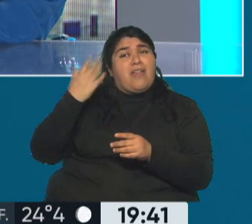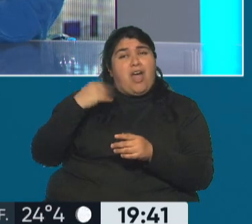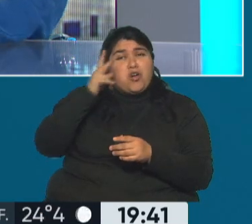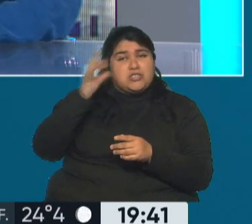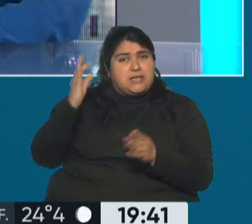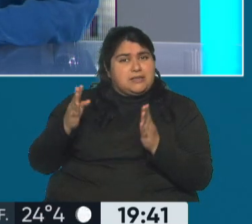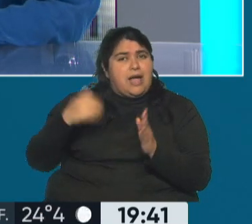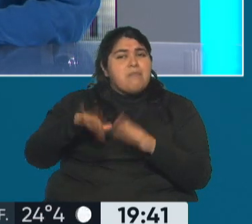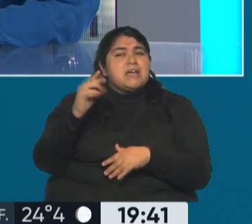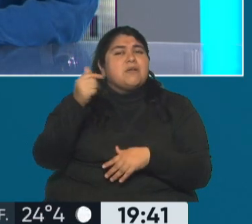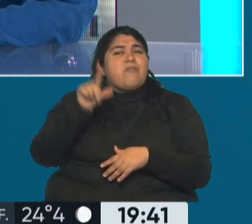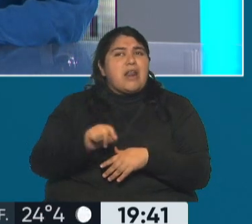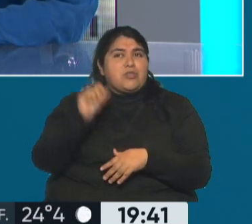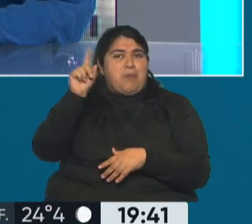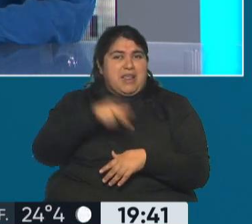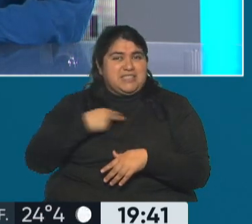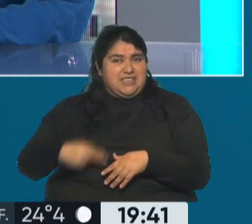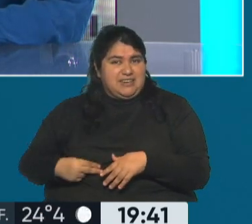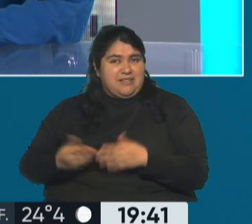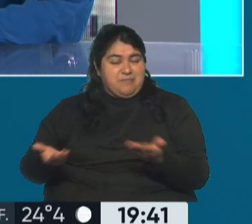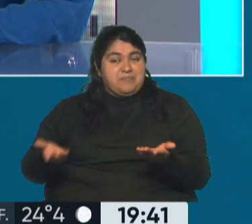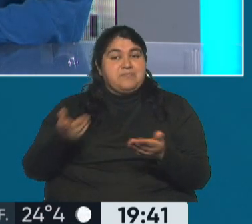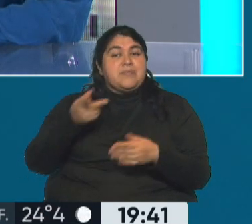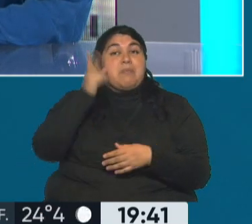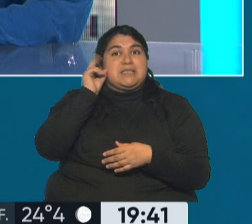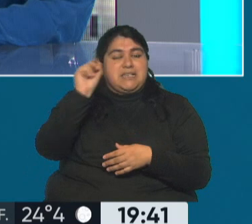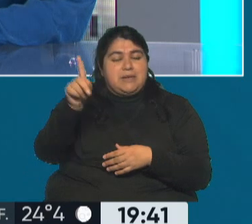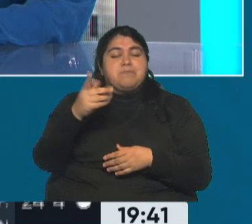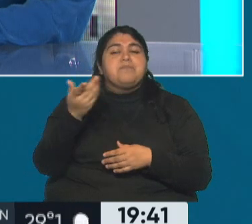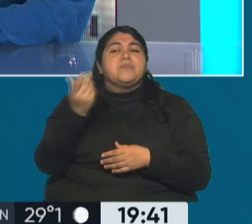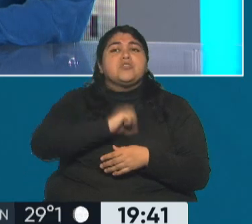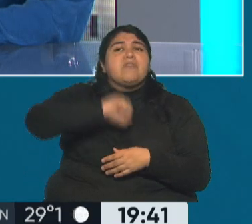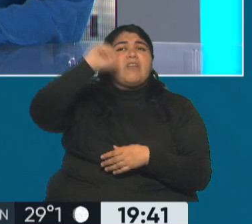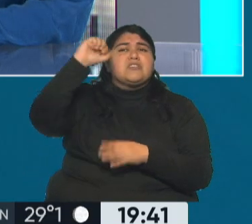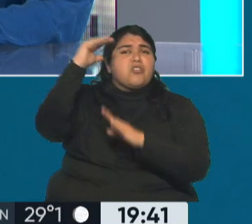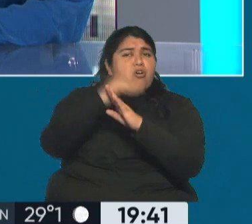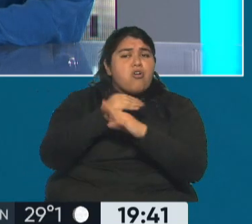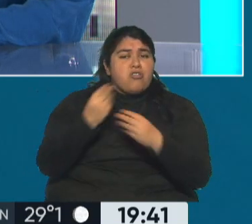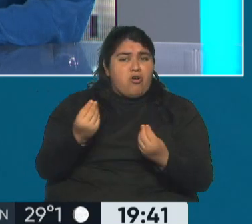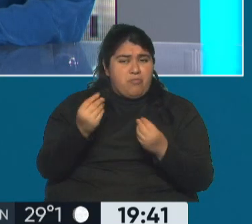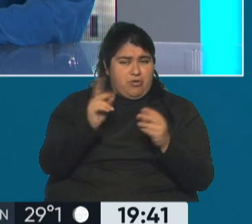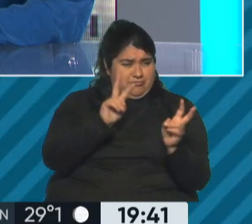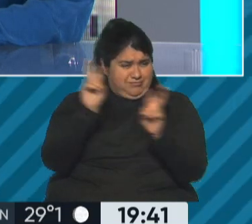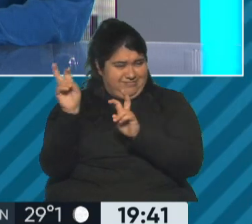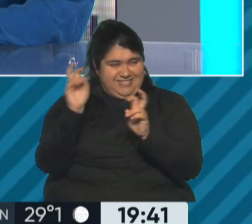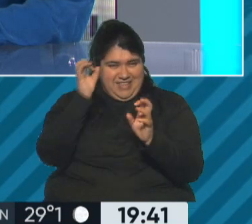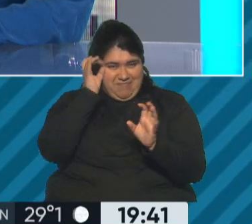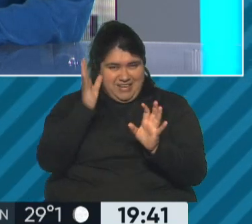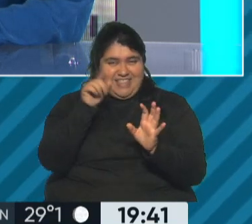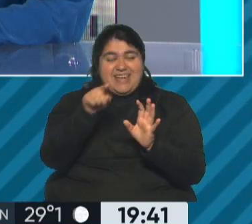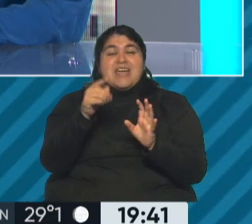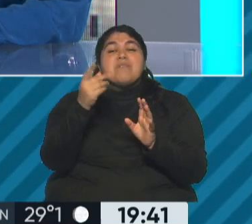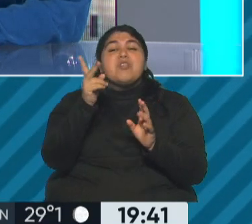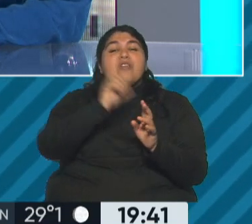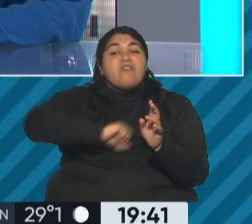gas barato para Chile. Entonces lo que digo es, ¿cómo se baja la inflación? Y fíjate que te terminé hablando de los dólares y de la economía bimonetaria. La